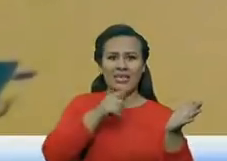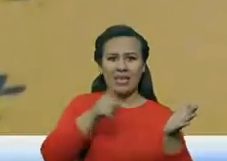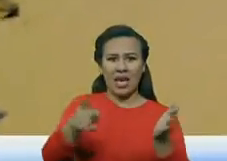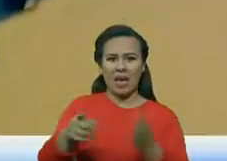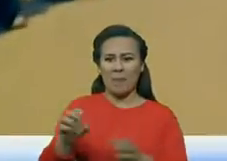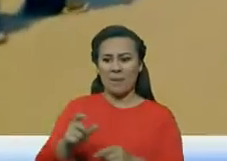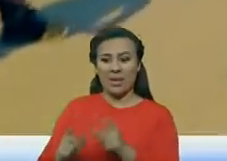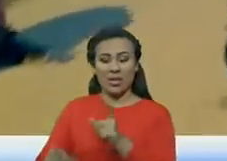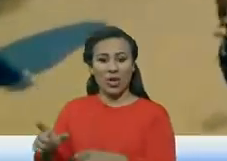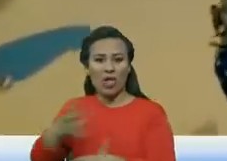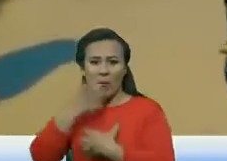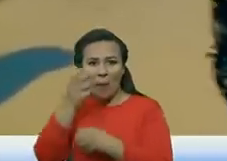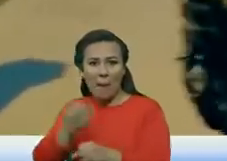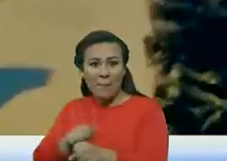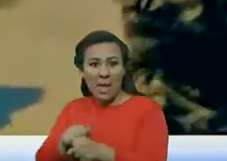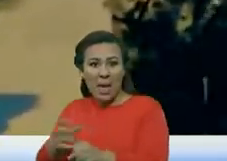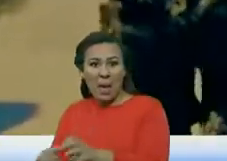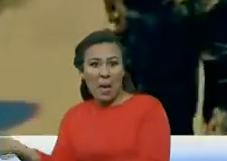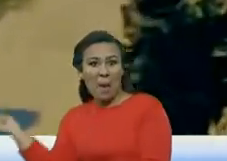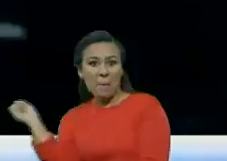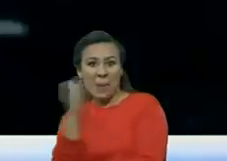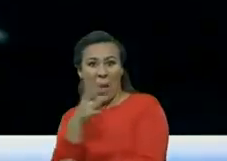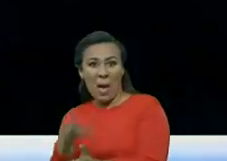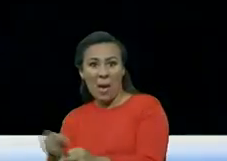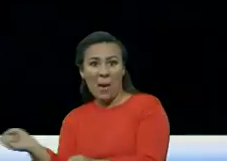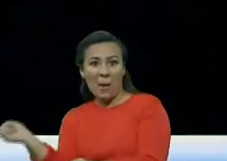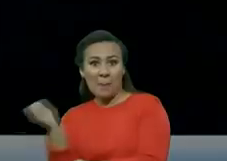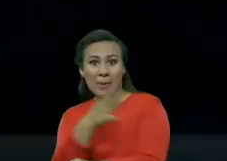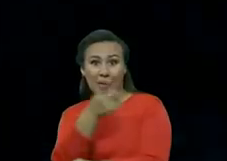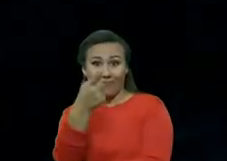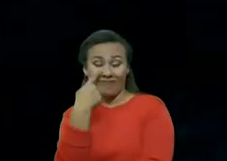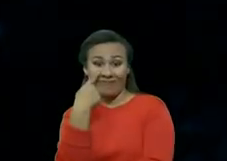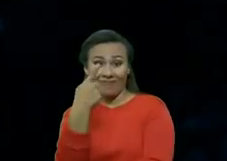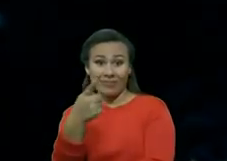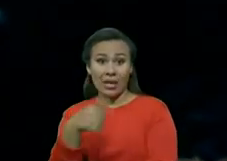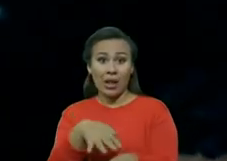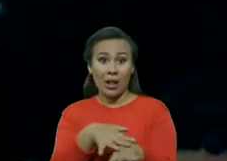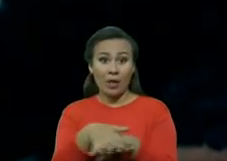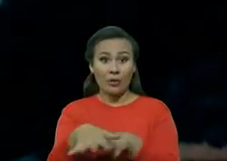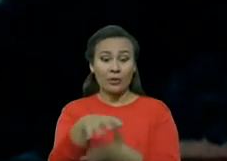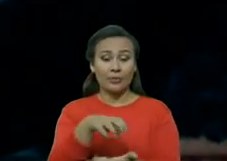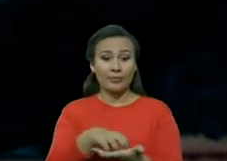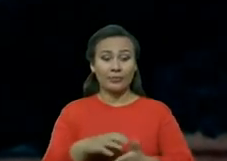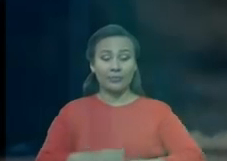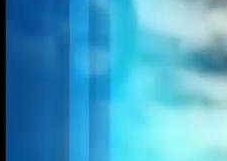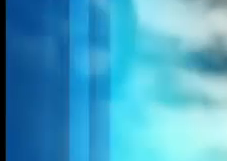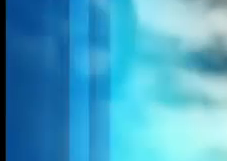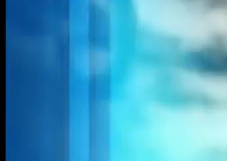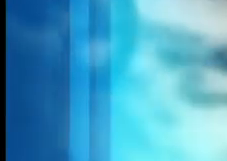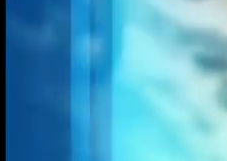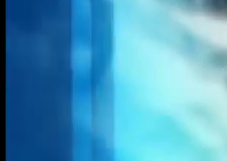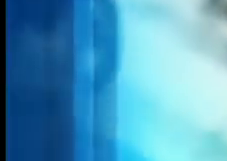de piedras. Desde Los Ríos, informó Odette Camacho.